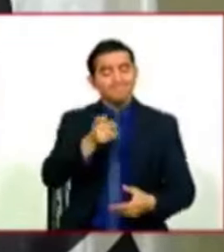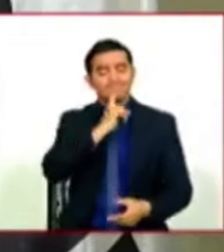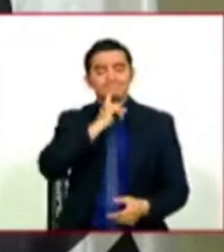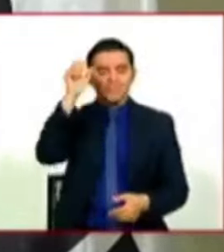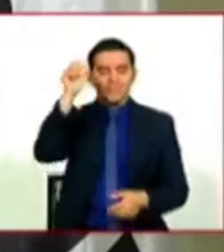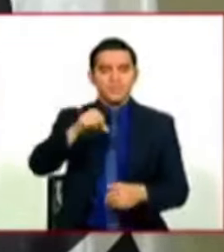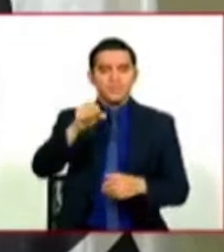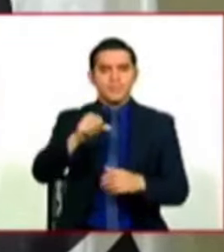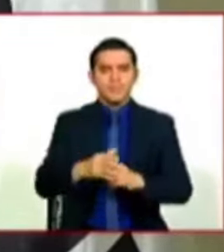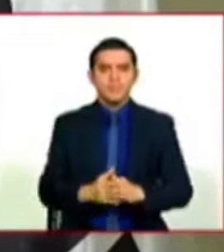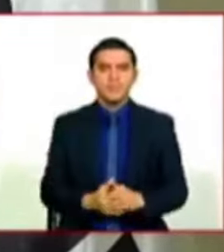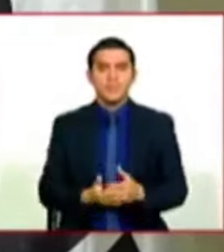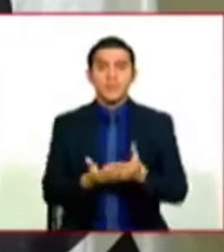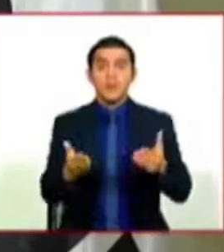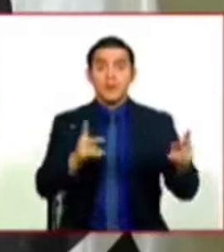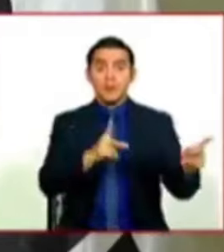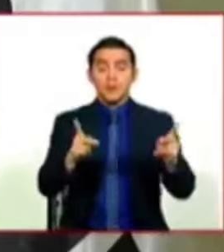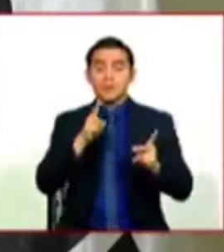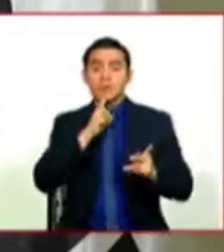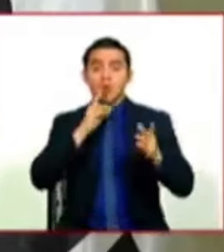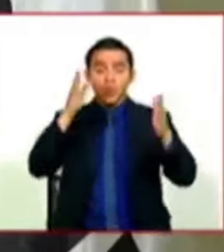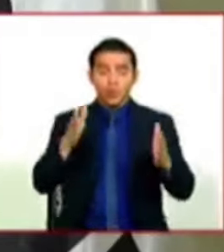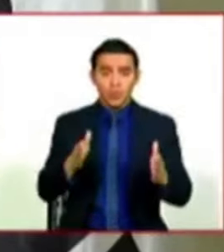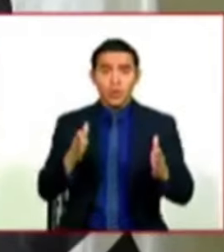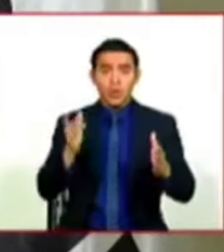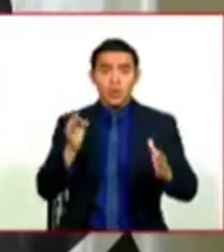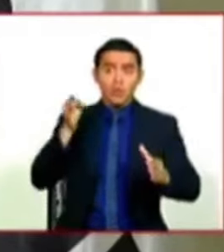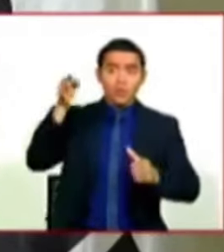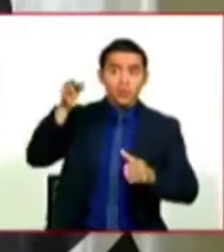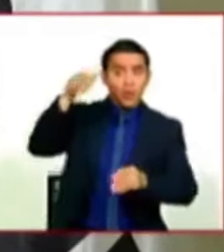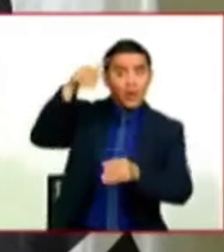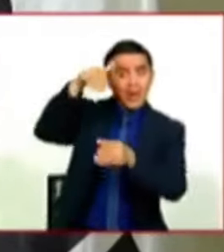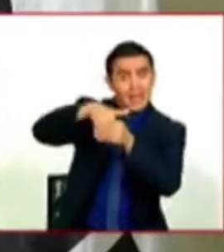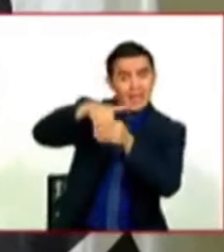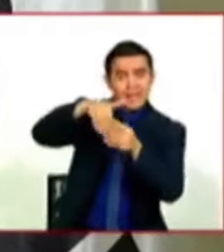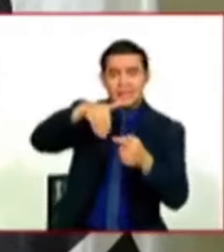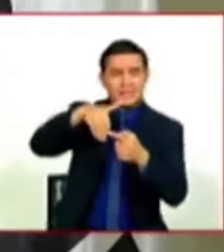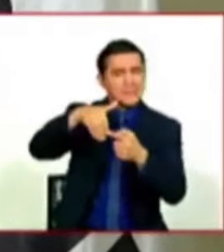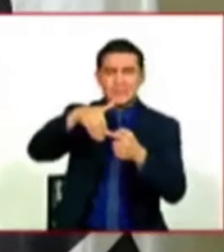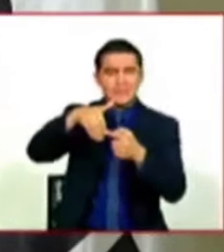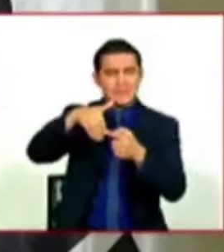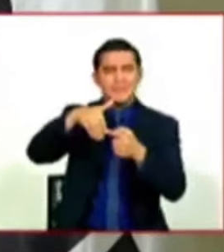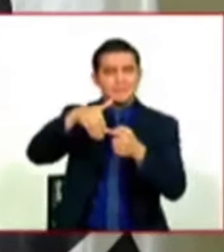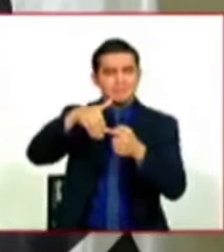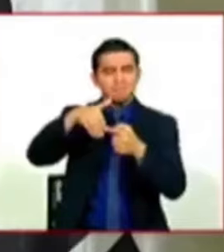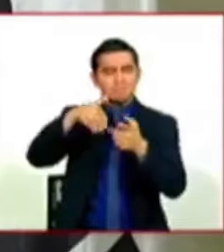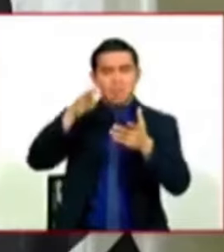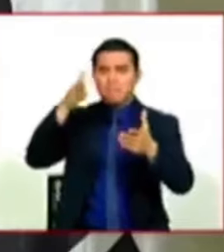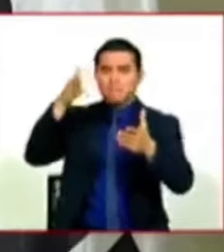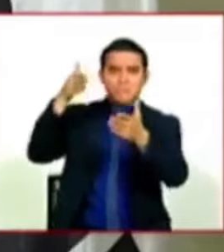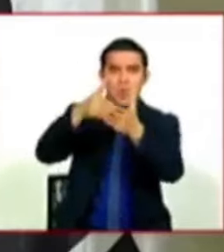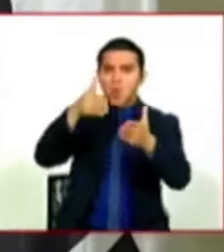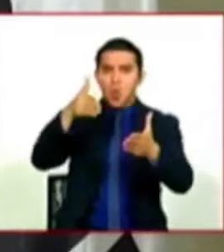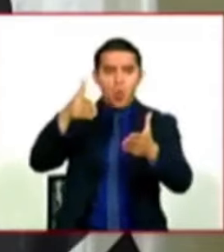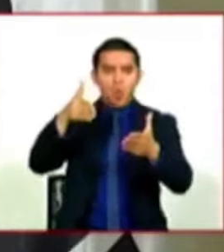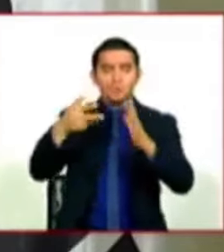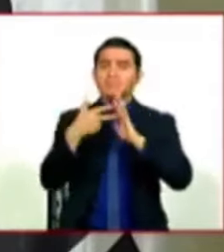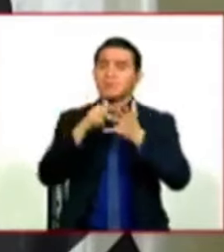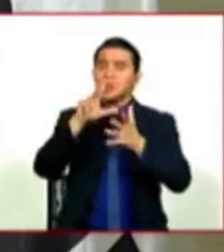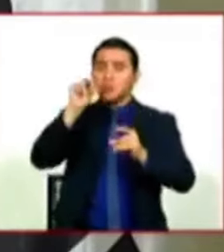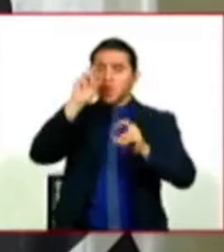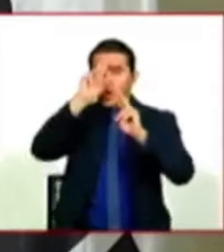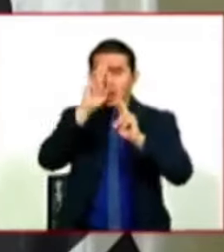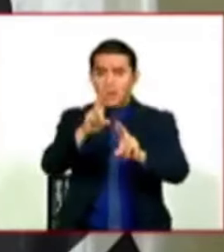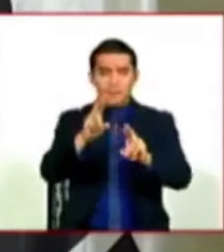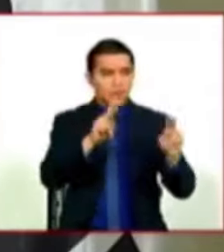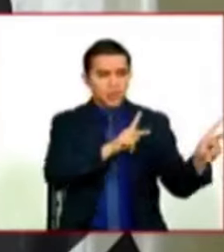Pueblo hondureño, al dañar el proceso electoral, se afecta una parte fundamental de la democracia y esta debe